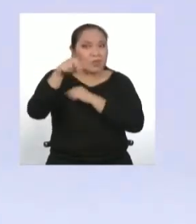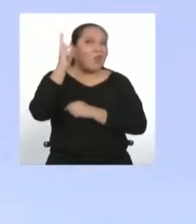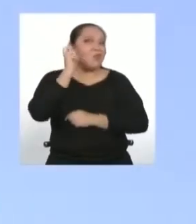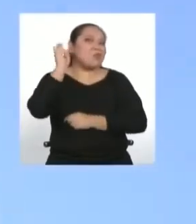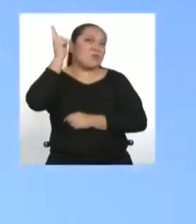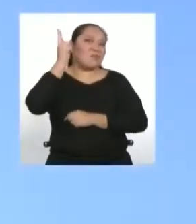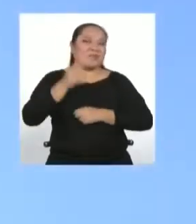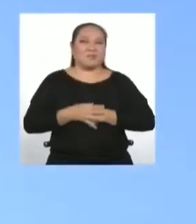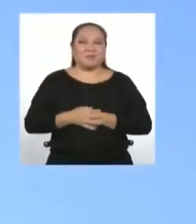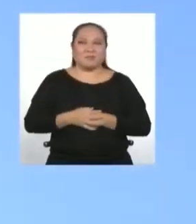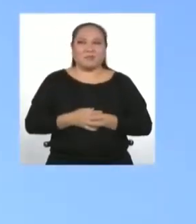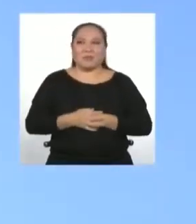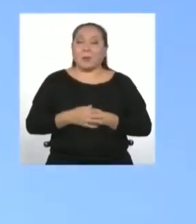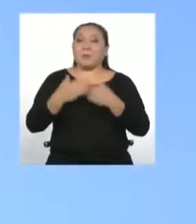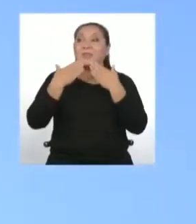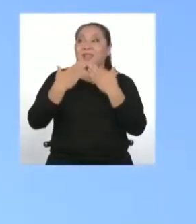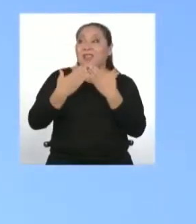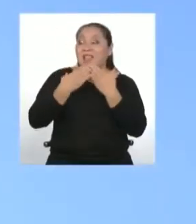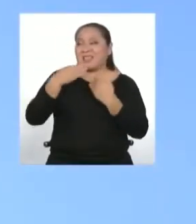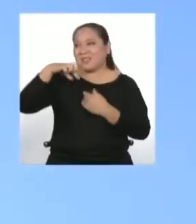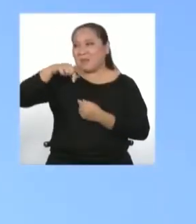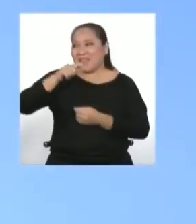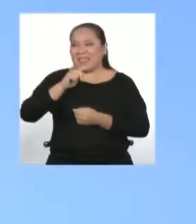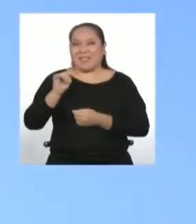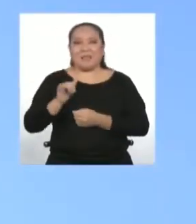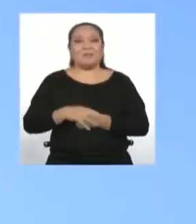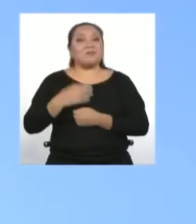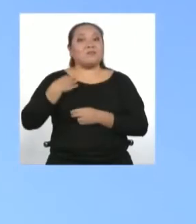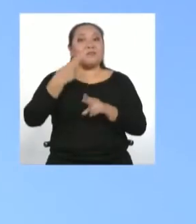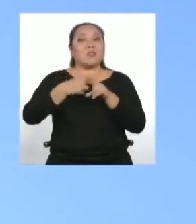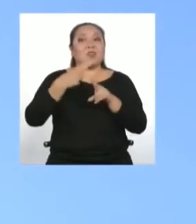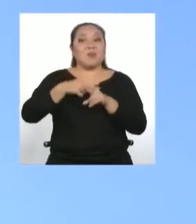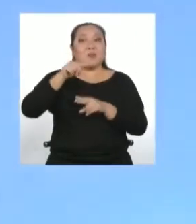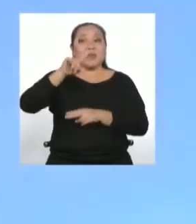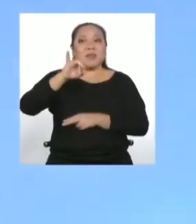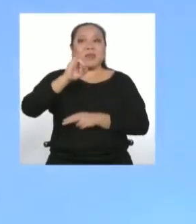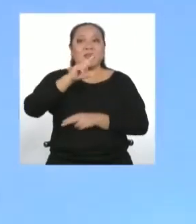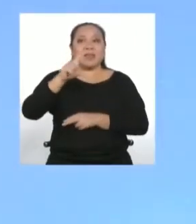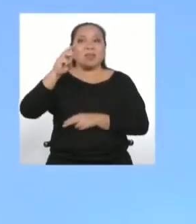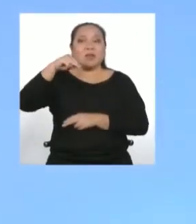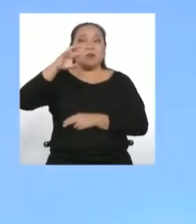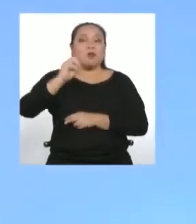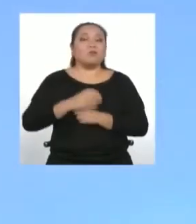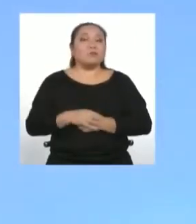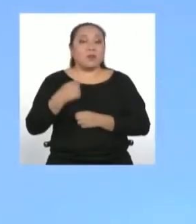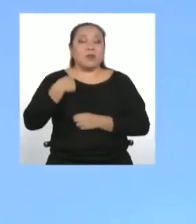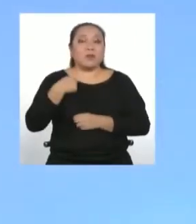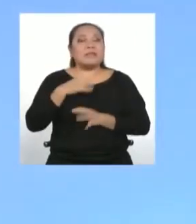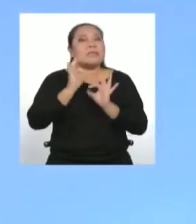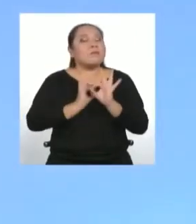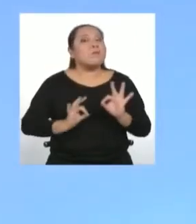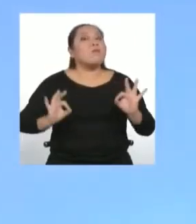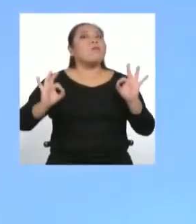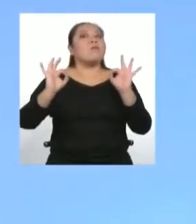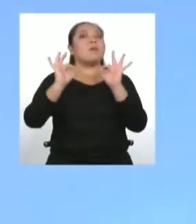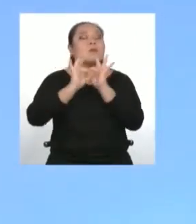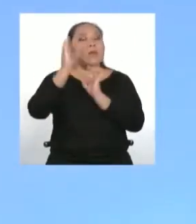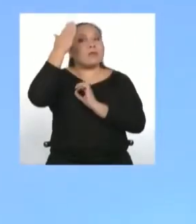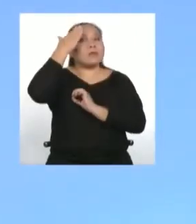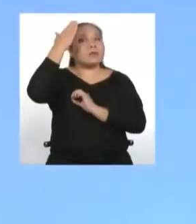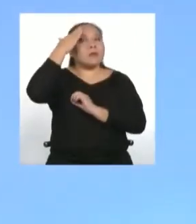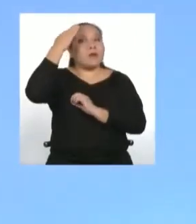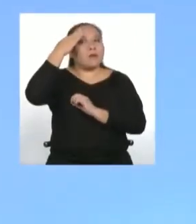maestro. Muchas gracias, Pati. Hola, soy Guillermo García, el docente de hoy. Es importante saber que hay que tener algo muy en claro sobre